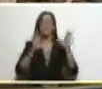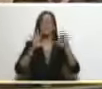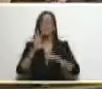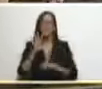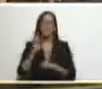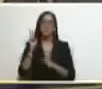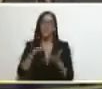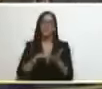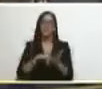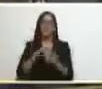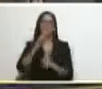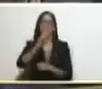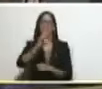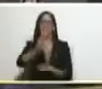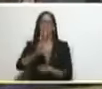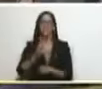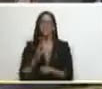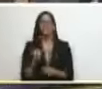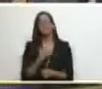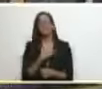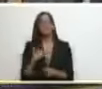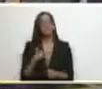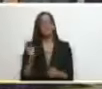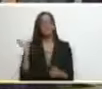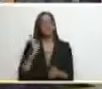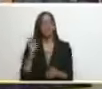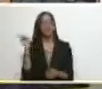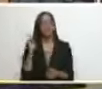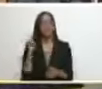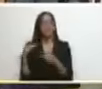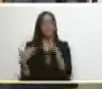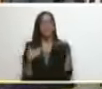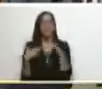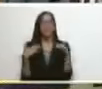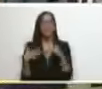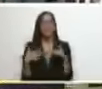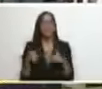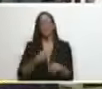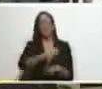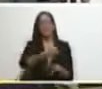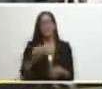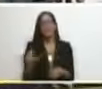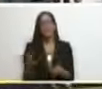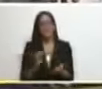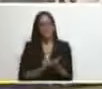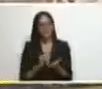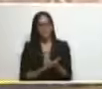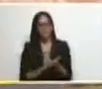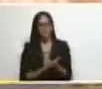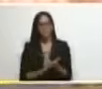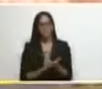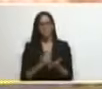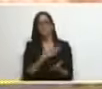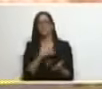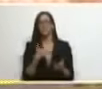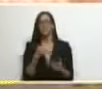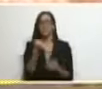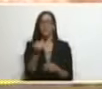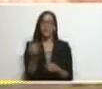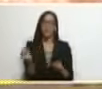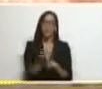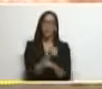2015-2023 se intentó llevar a Venezuela a una guerra civil en varias oportunidades. Se intentaron varios golpes de